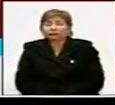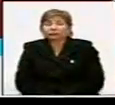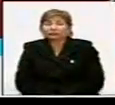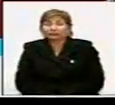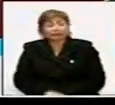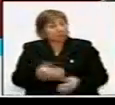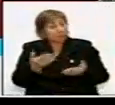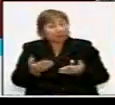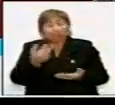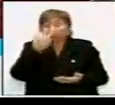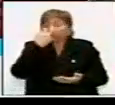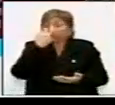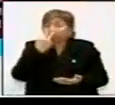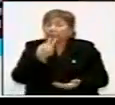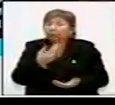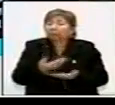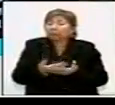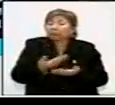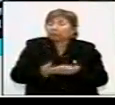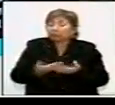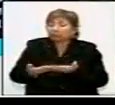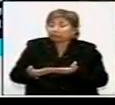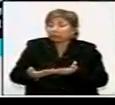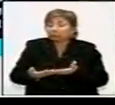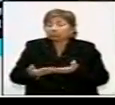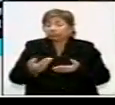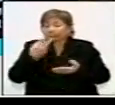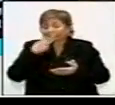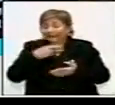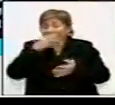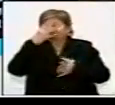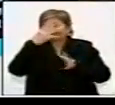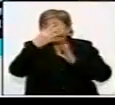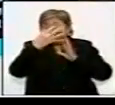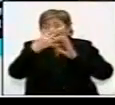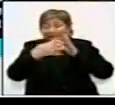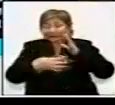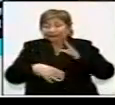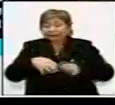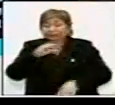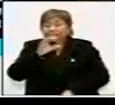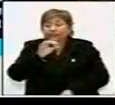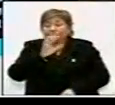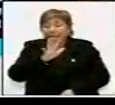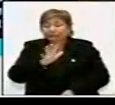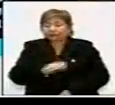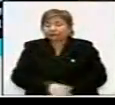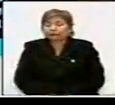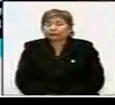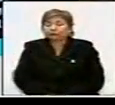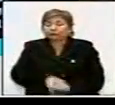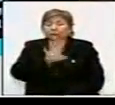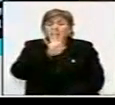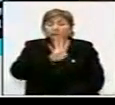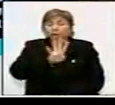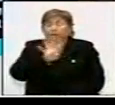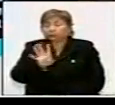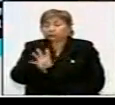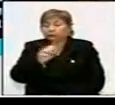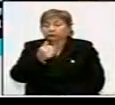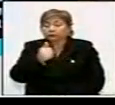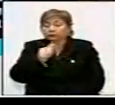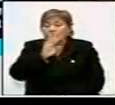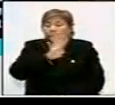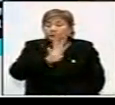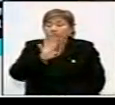y vamos en nosotros a está en pantalla los proyectos 43 85 44 10